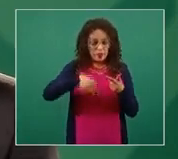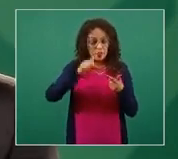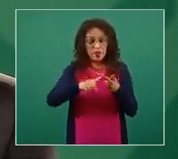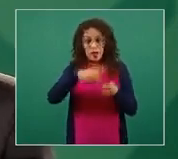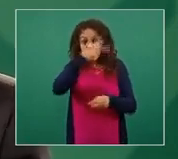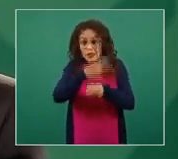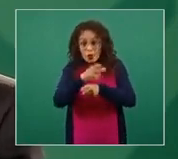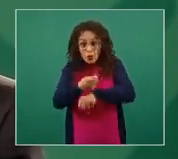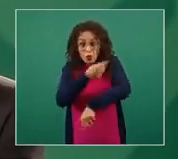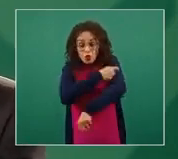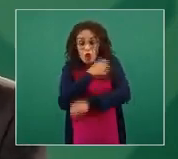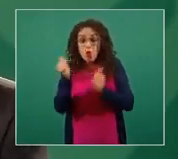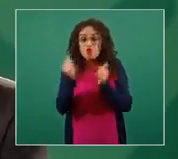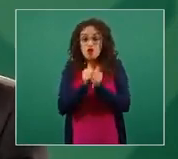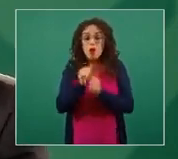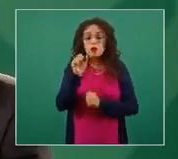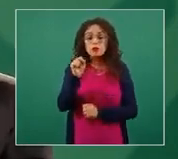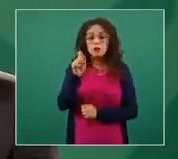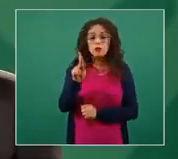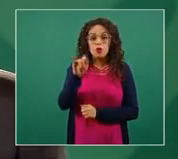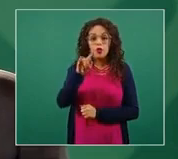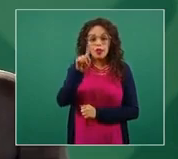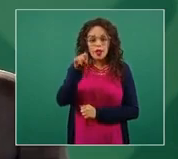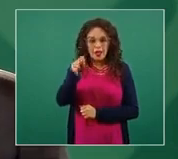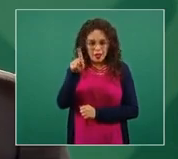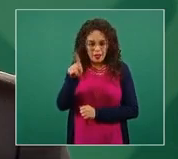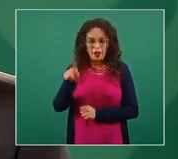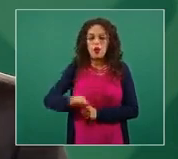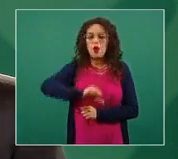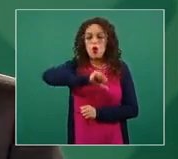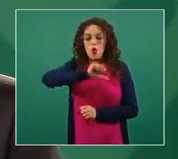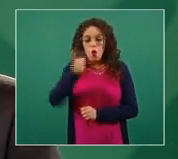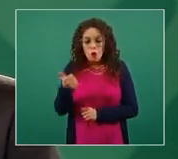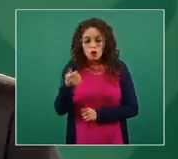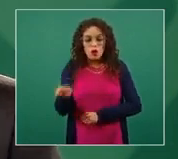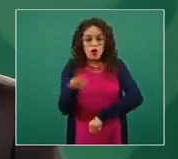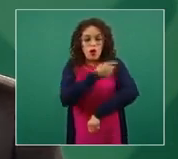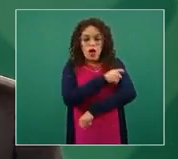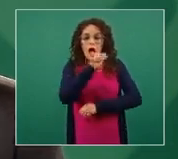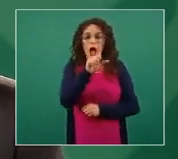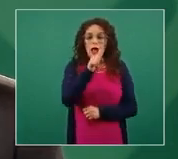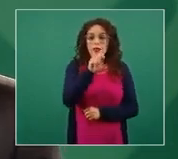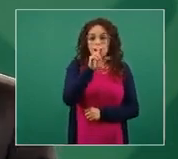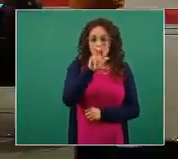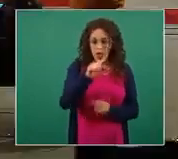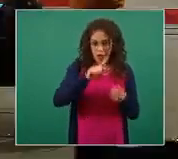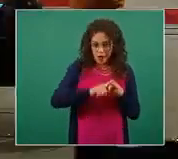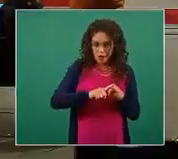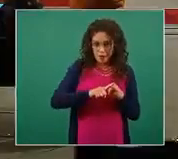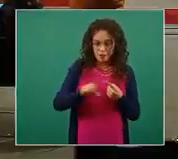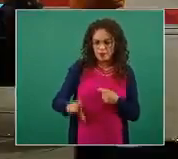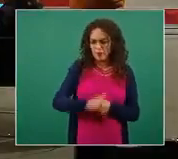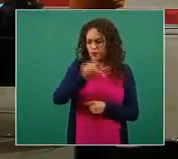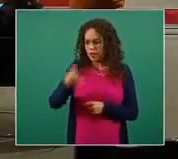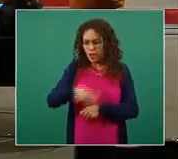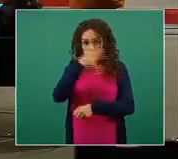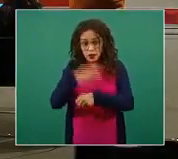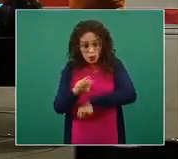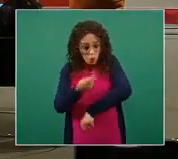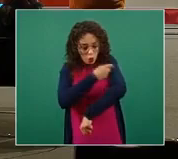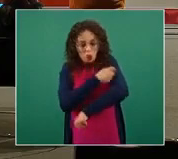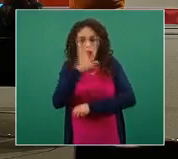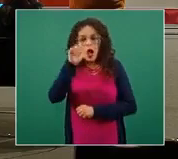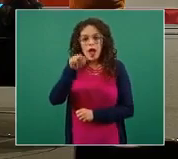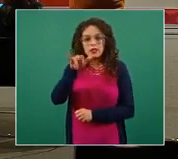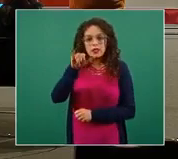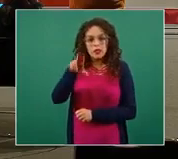Sputnik. Primera dosis con la vacuna Astra y segunda dosis con la vacuna CanSino. No hay ninguna razón en términos